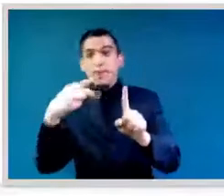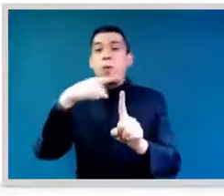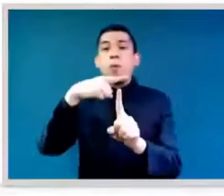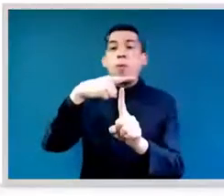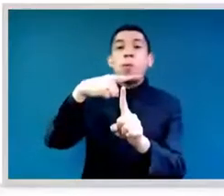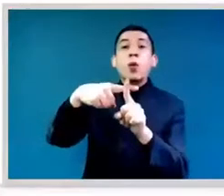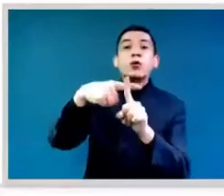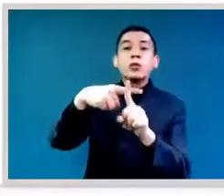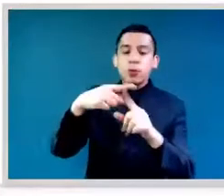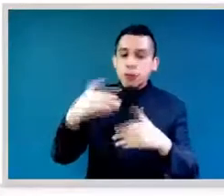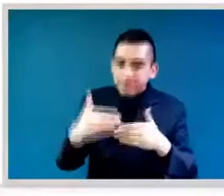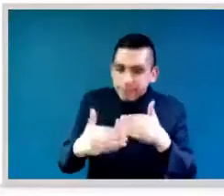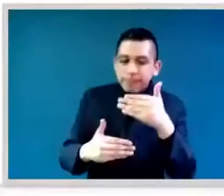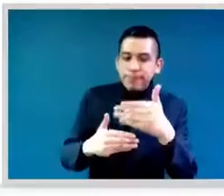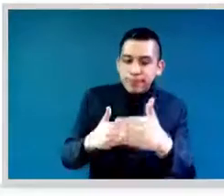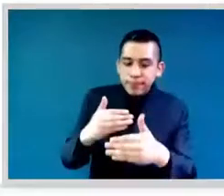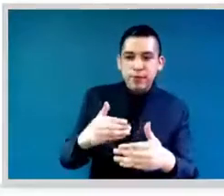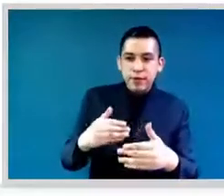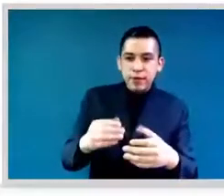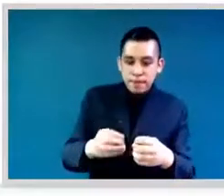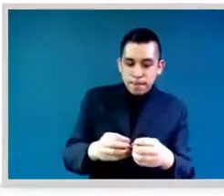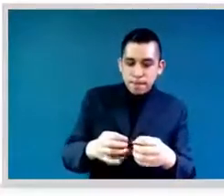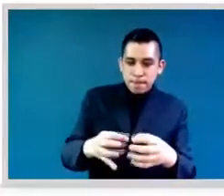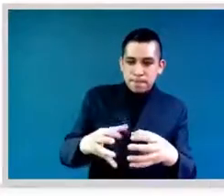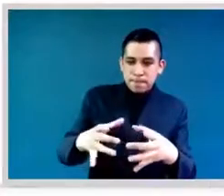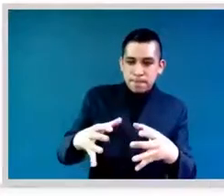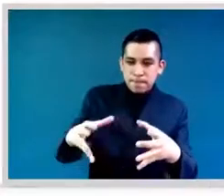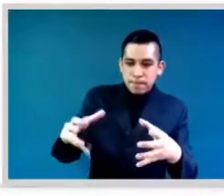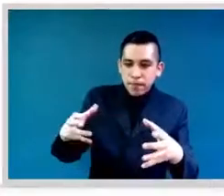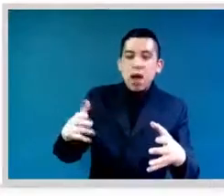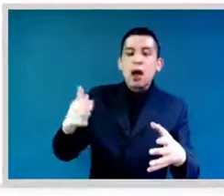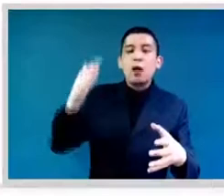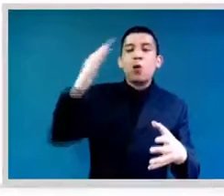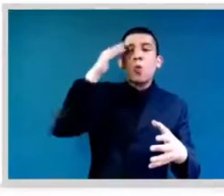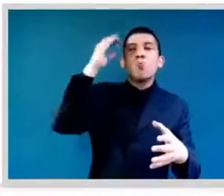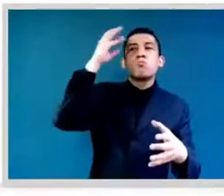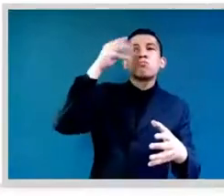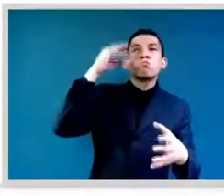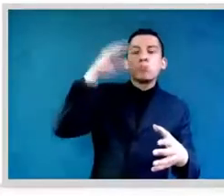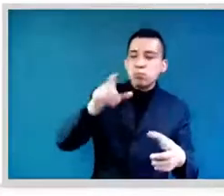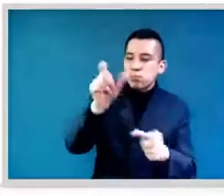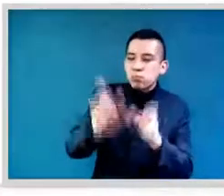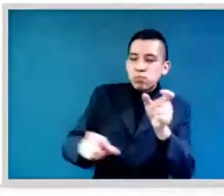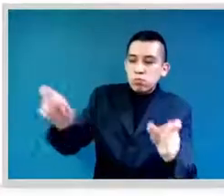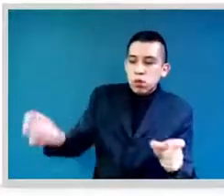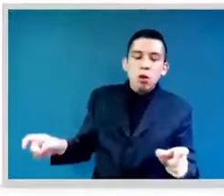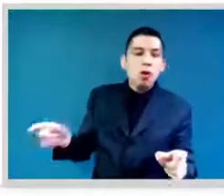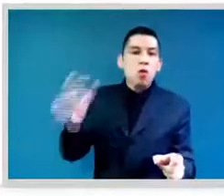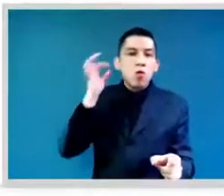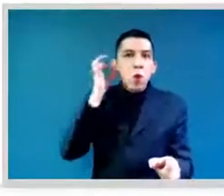mujeres concienciadas, seguras de cómo queremos que sea nuestra vida, de nuestra libertad, de nuestra